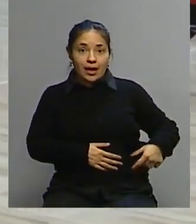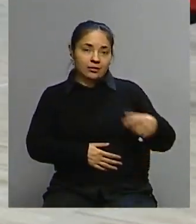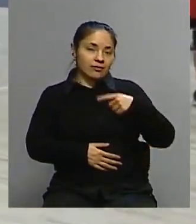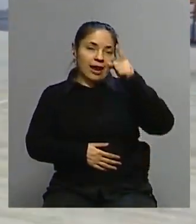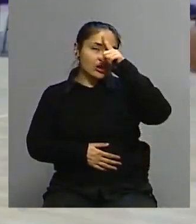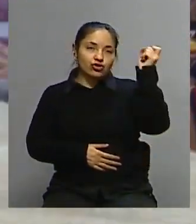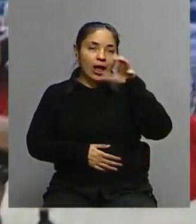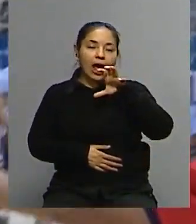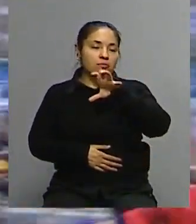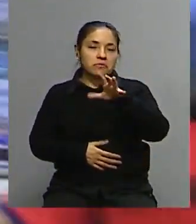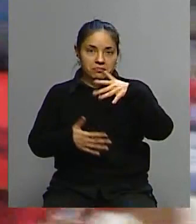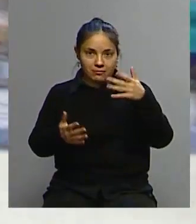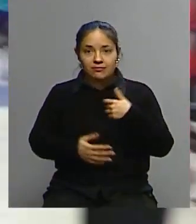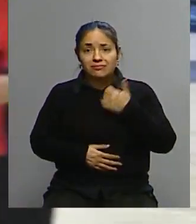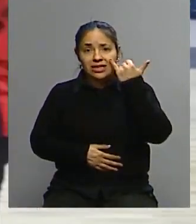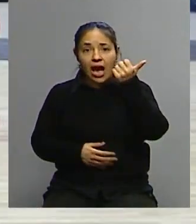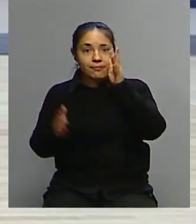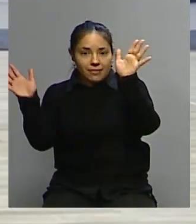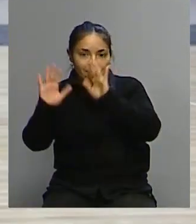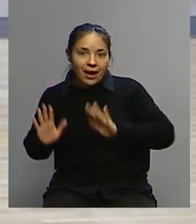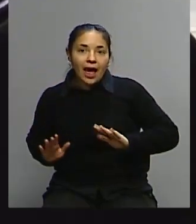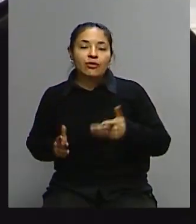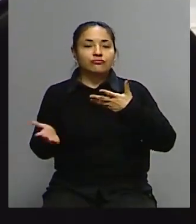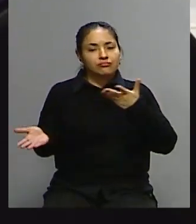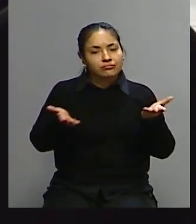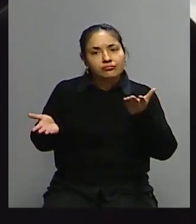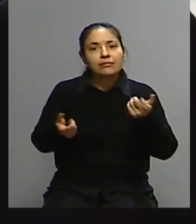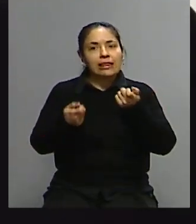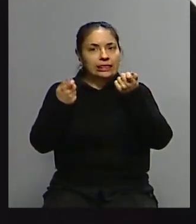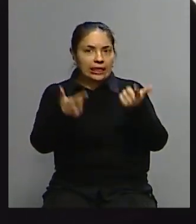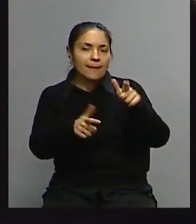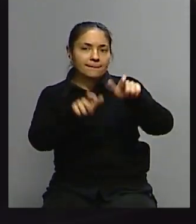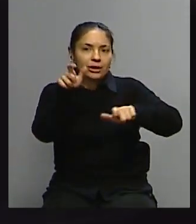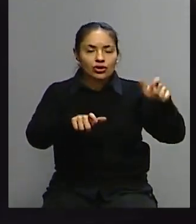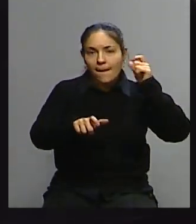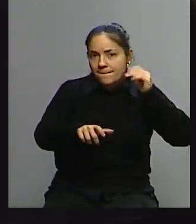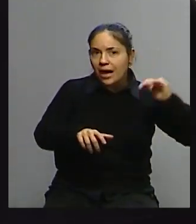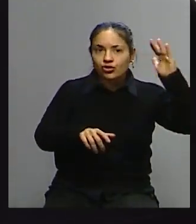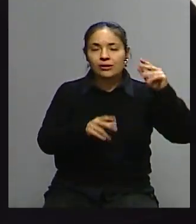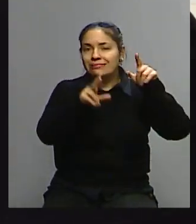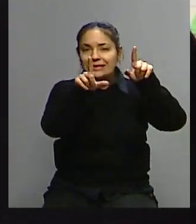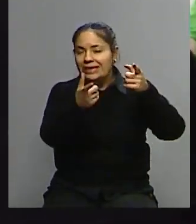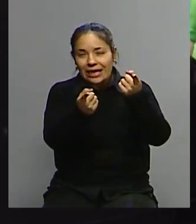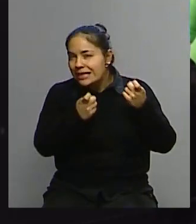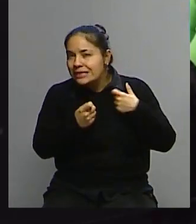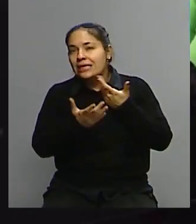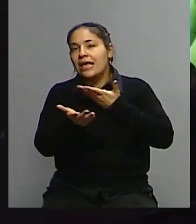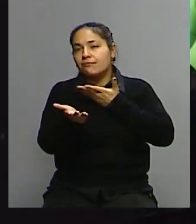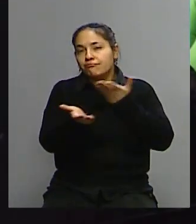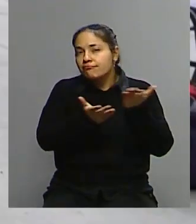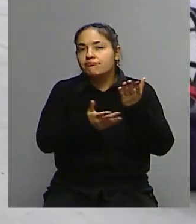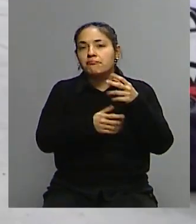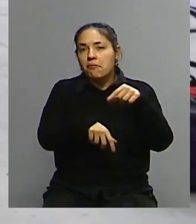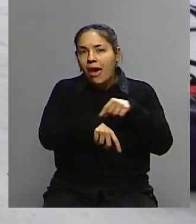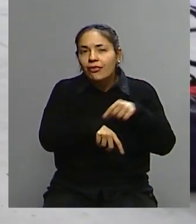nacional o provincial, está preparado para atender a las personas mayores que por ahí demandan un poco más de atención sanitaria, por ejemplo?